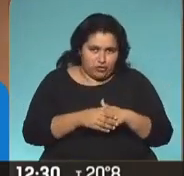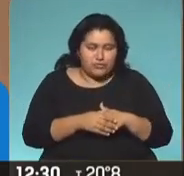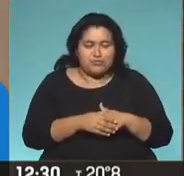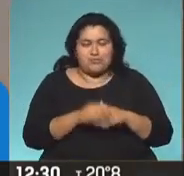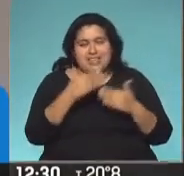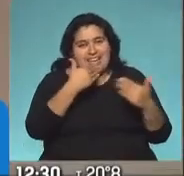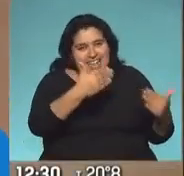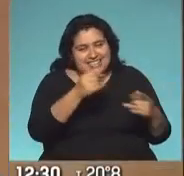placer gracias a ustedes